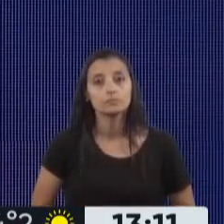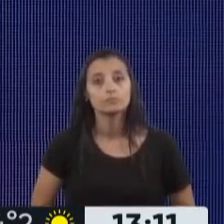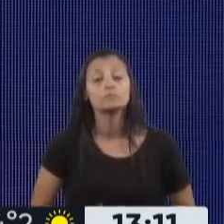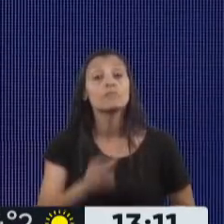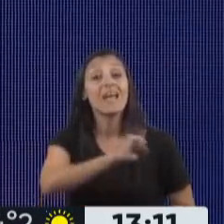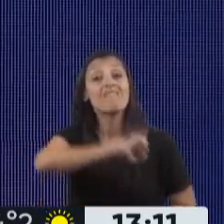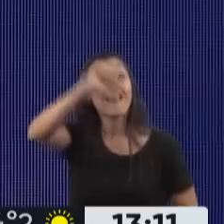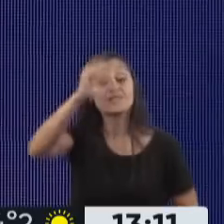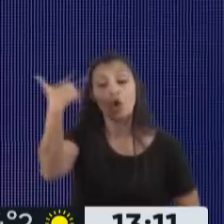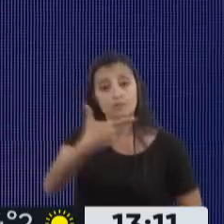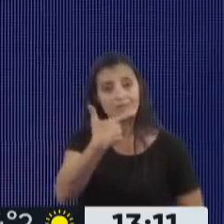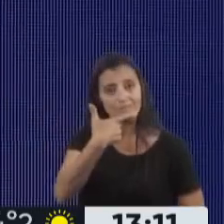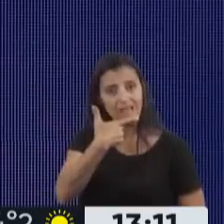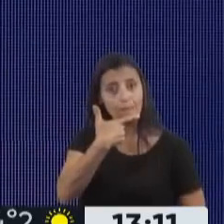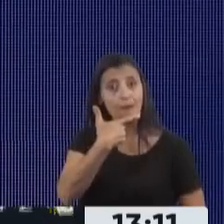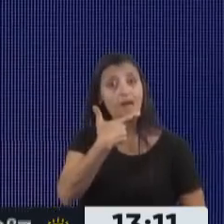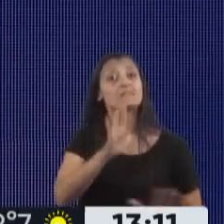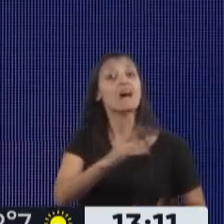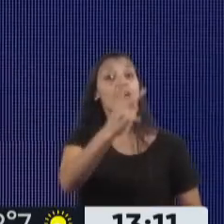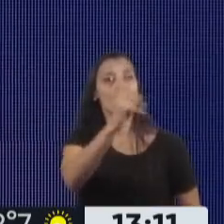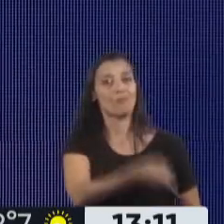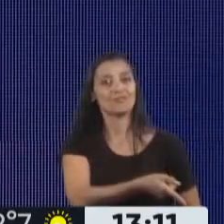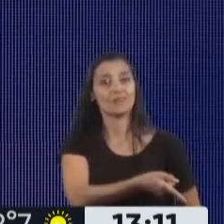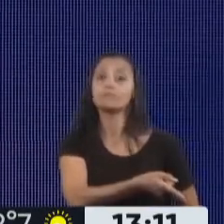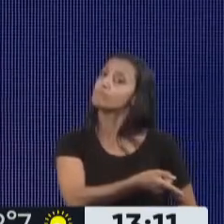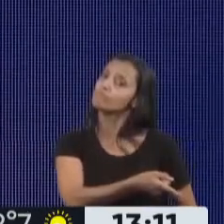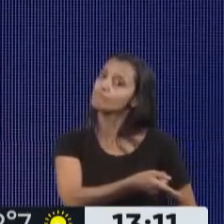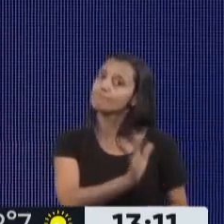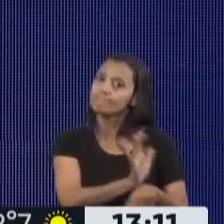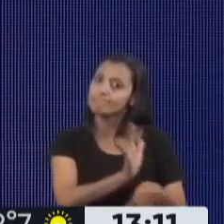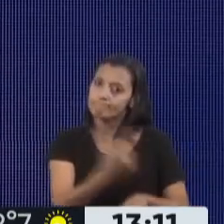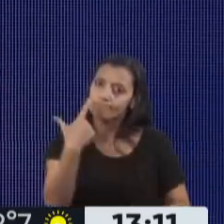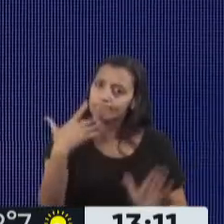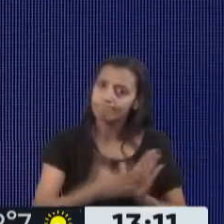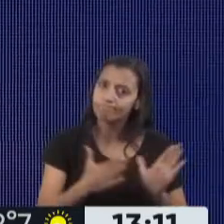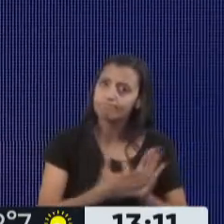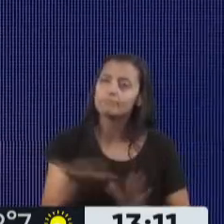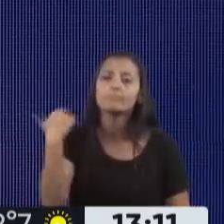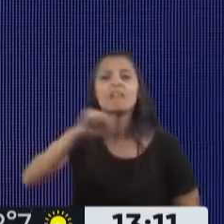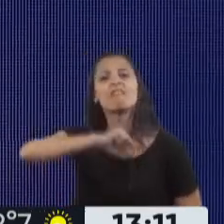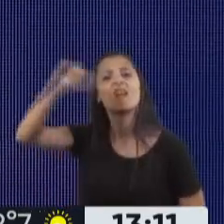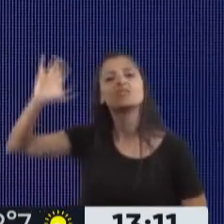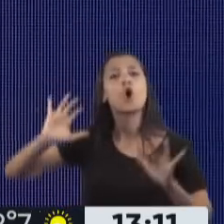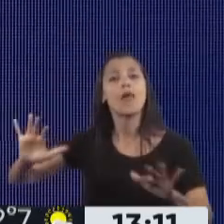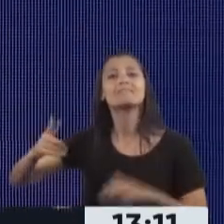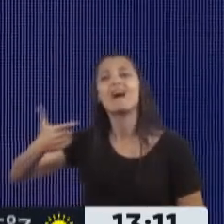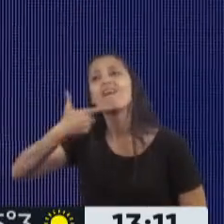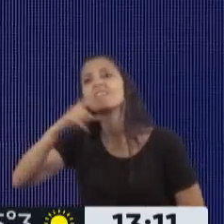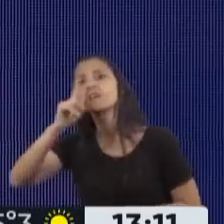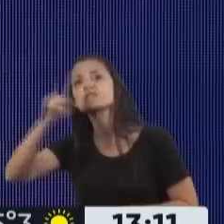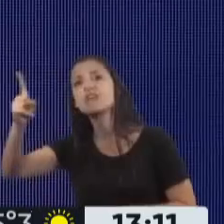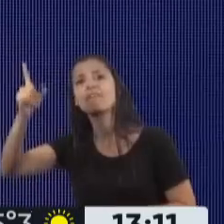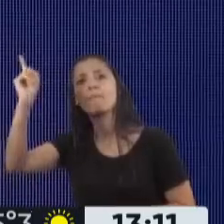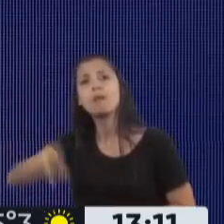la inflación de septiembre fue del 2%. Es decir, que de tener la inflación en el